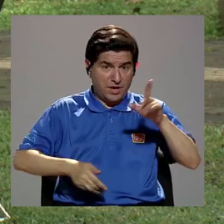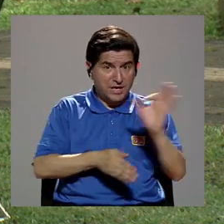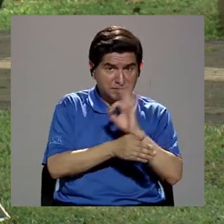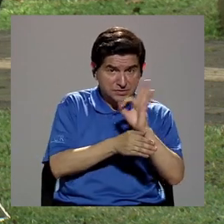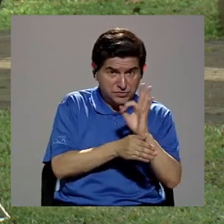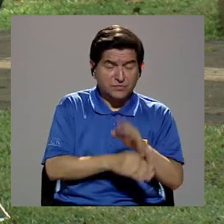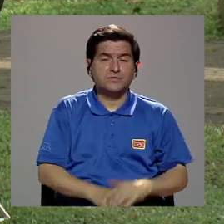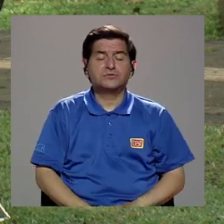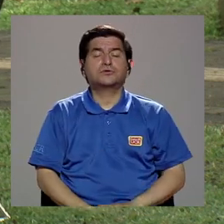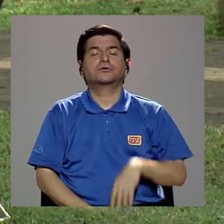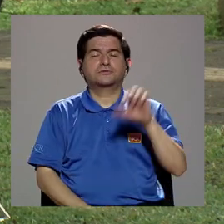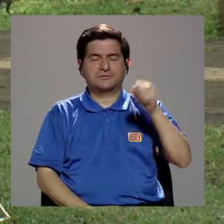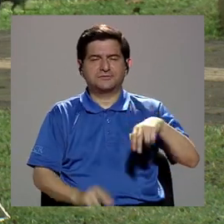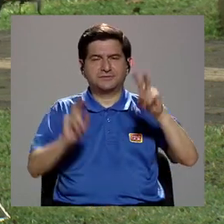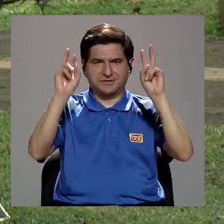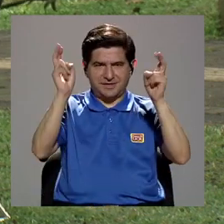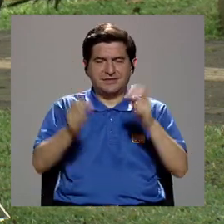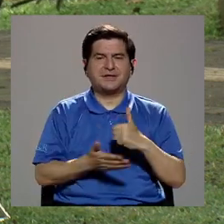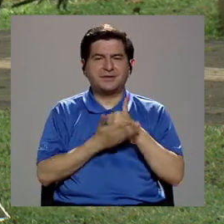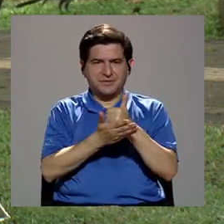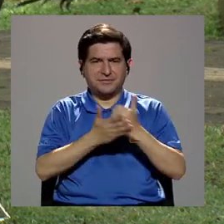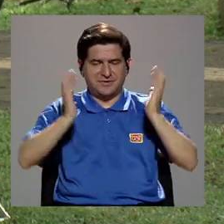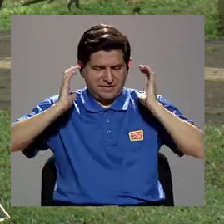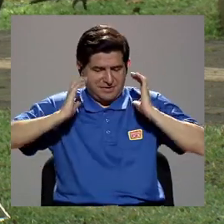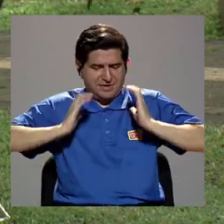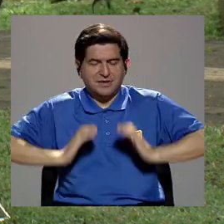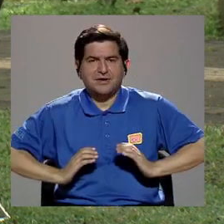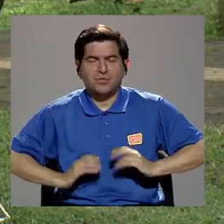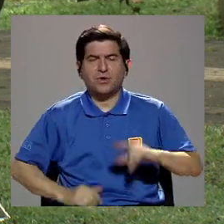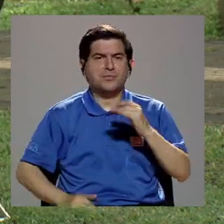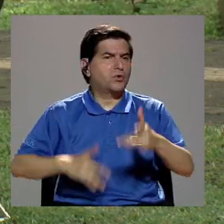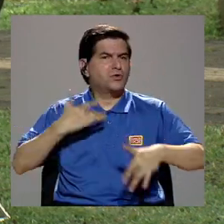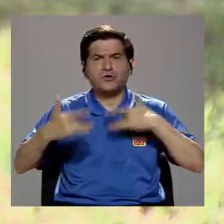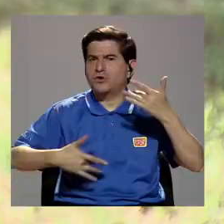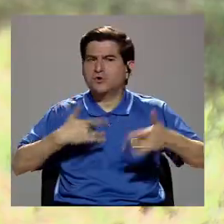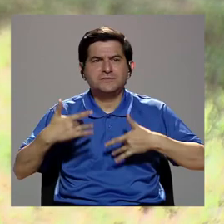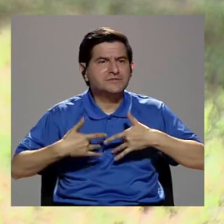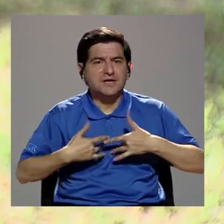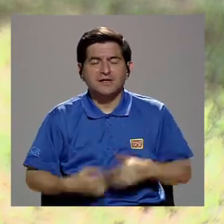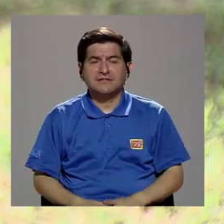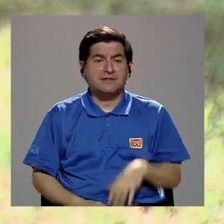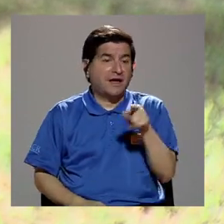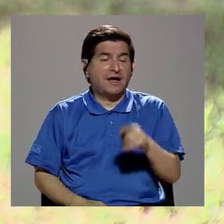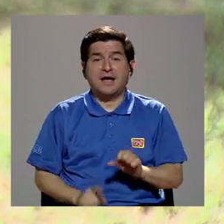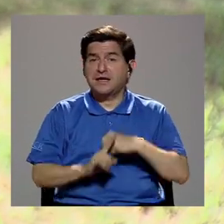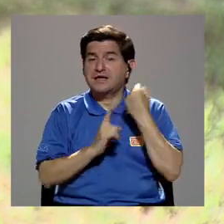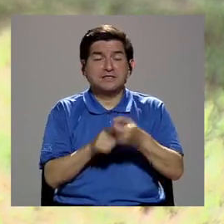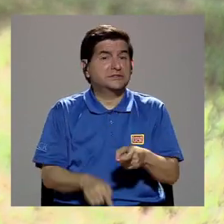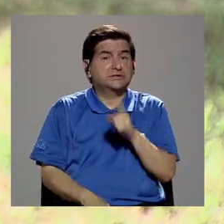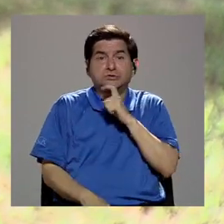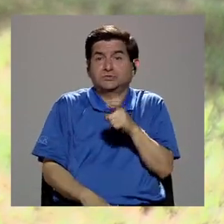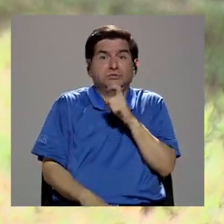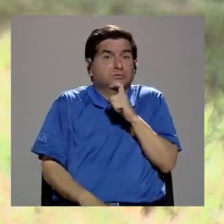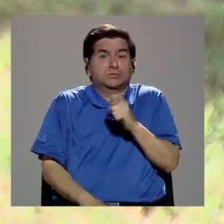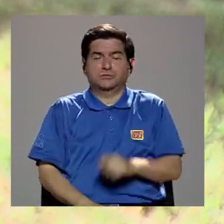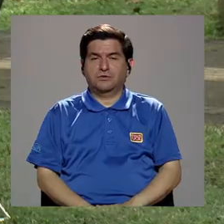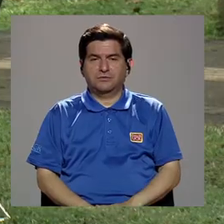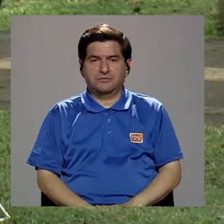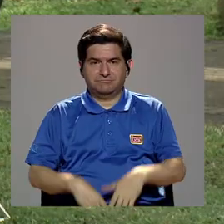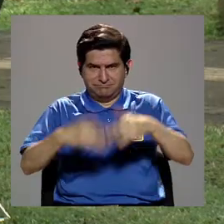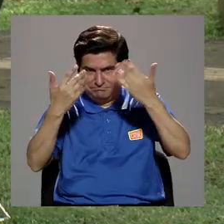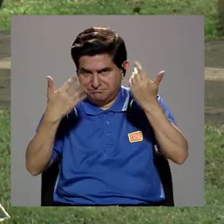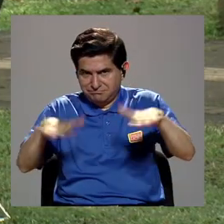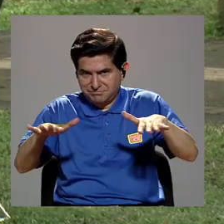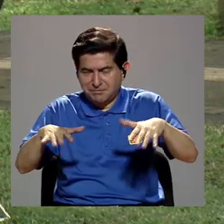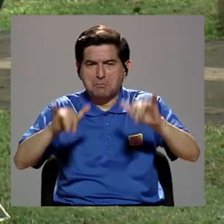cuerpo que es el que, tema de lograr ayudar a que el organismo no sienta que hay miseria, ¿verdad? En ese sentido, ¿verdad? Entonces ya con eso